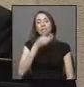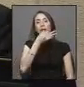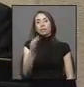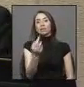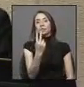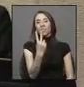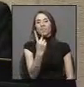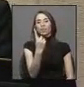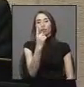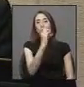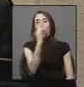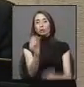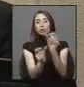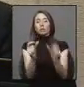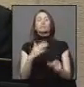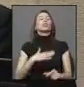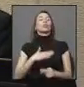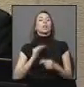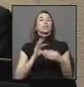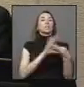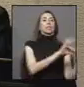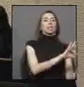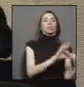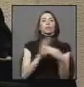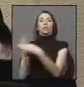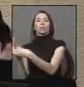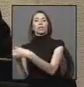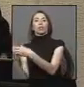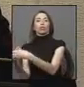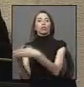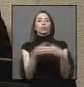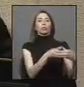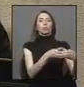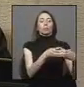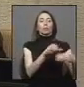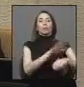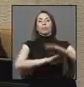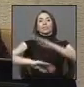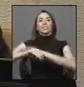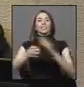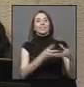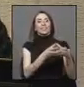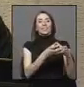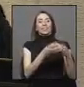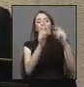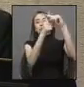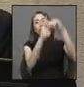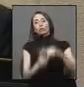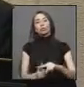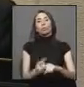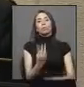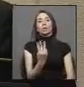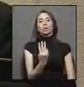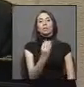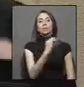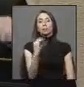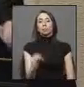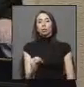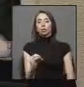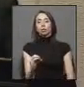de identificación con estos dos grandes bloques sumados, es decir, 13%